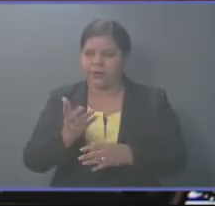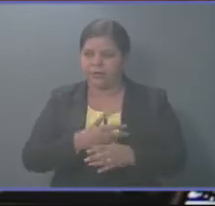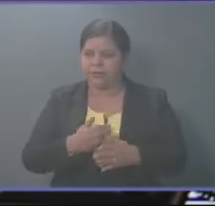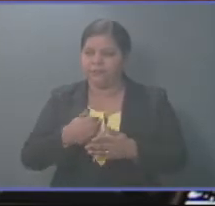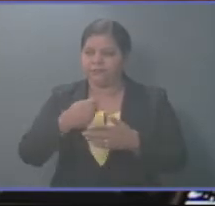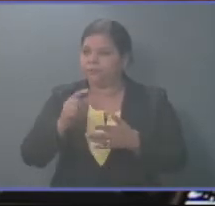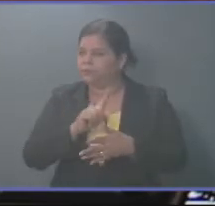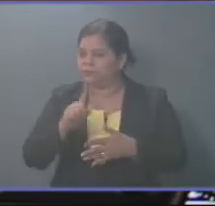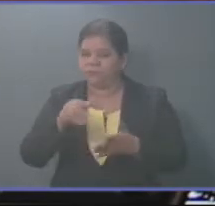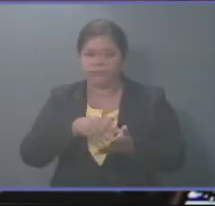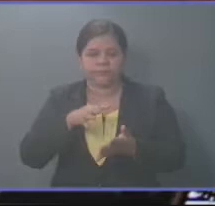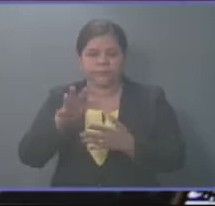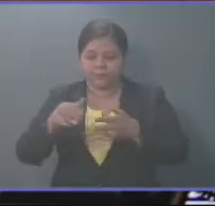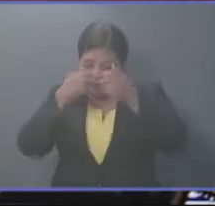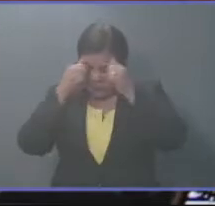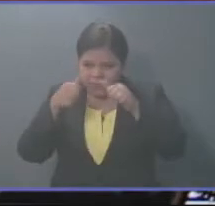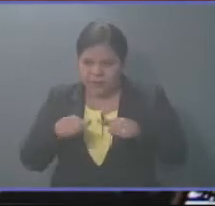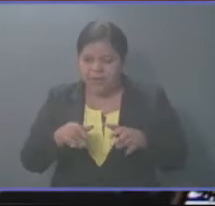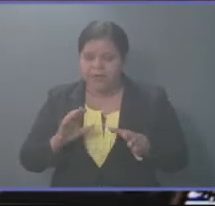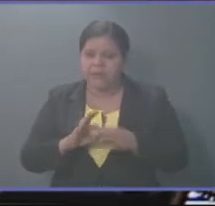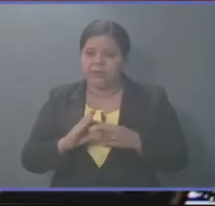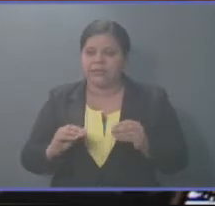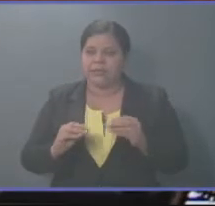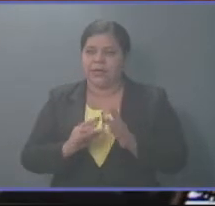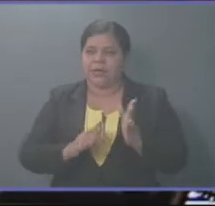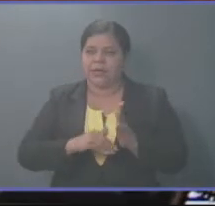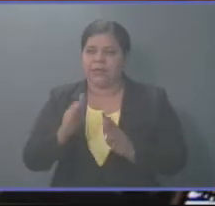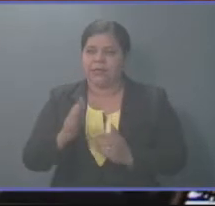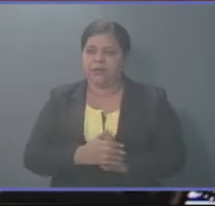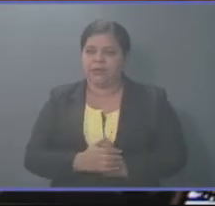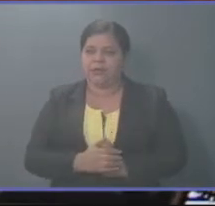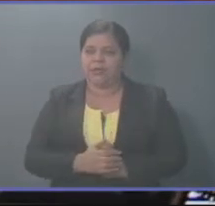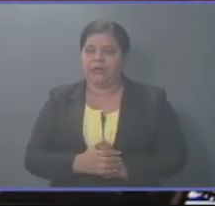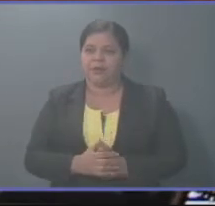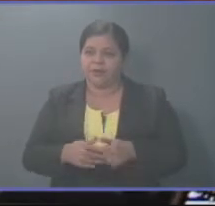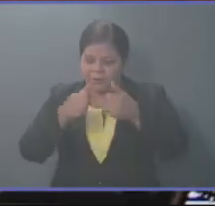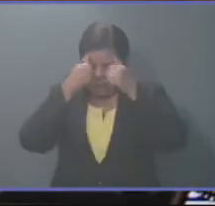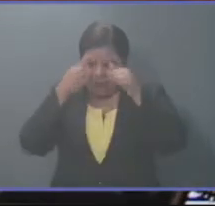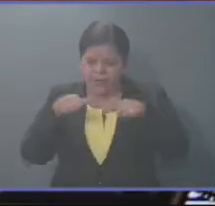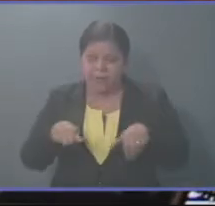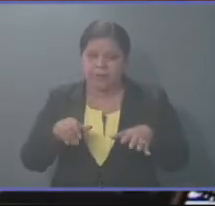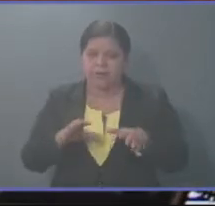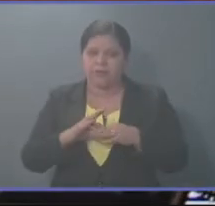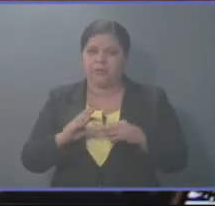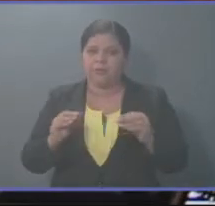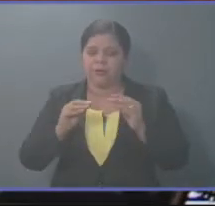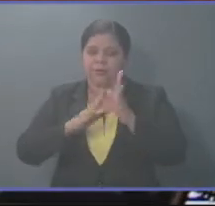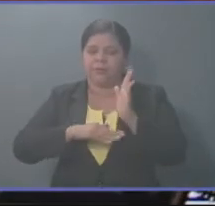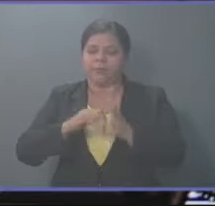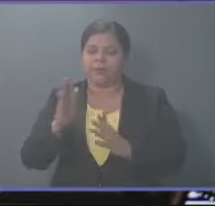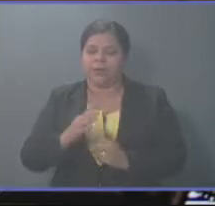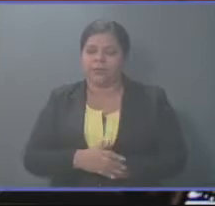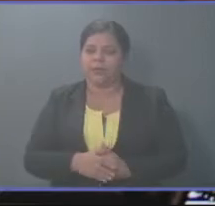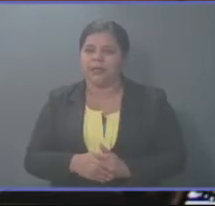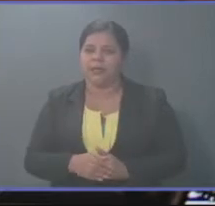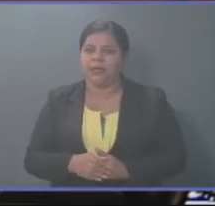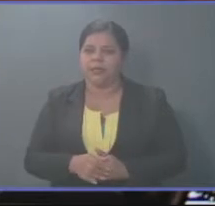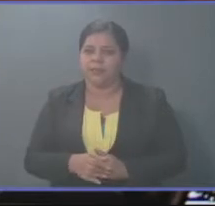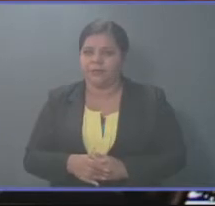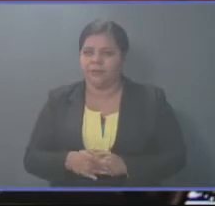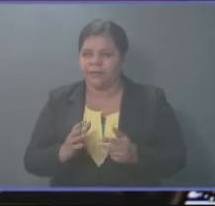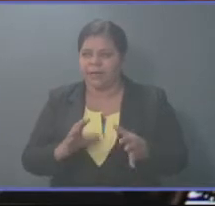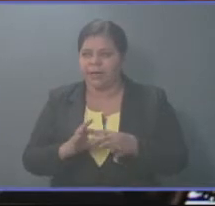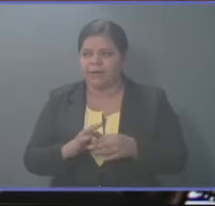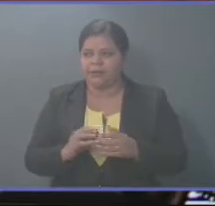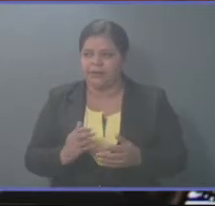después de su publicación en el Diario Oficial, dado en el Salón Azul, Palacio Legislativo, San Salvador, a los 14 días